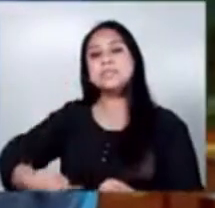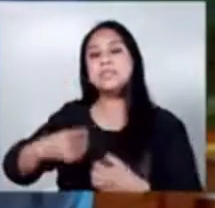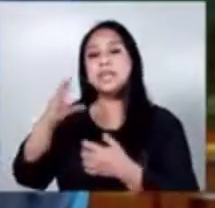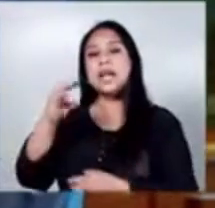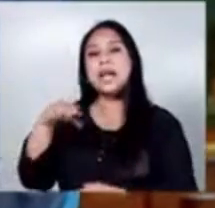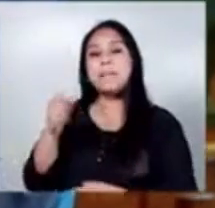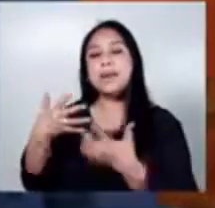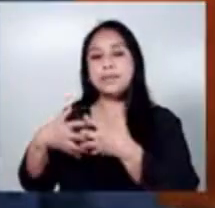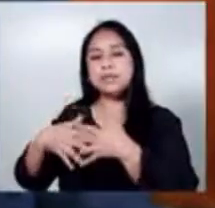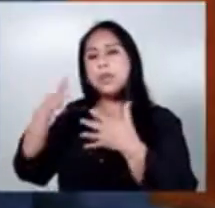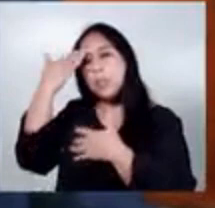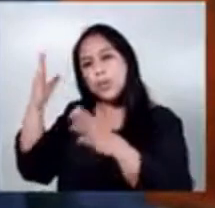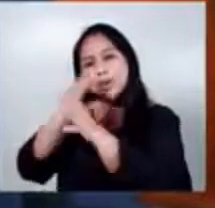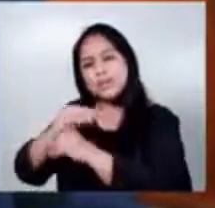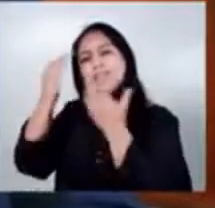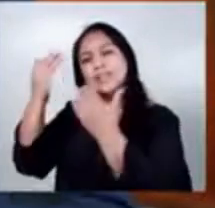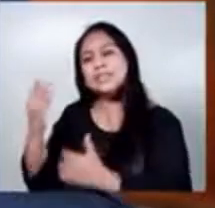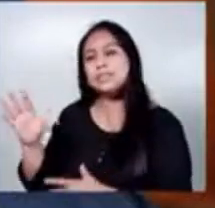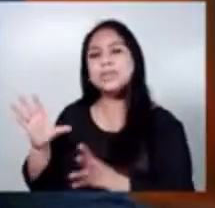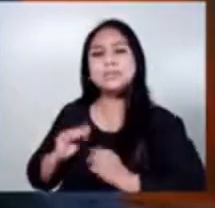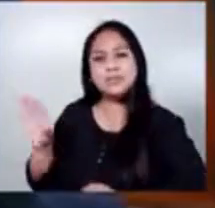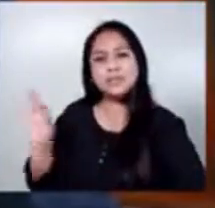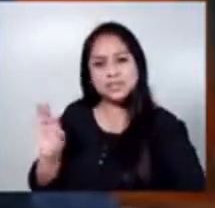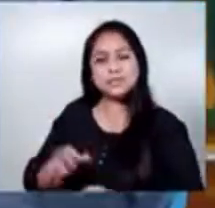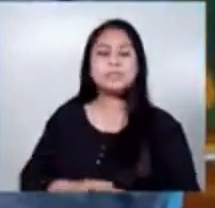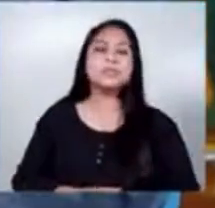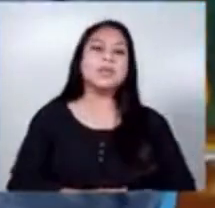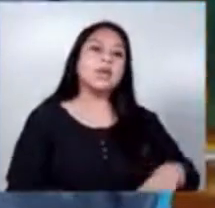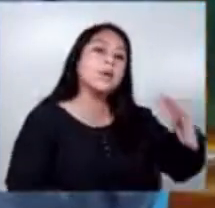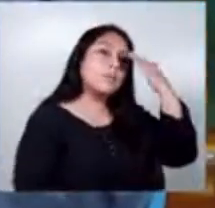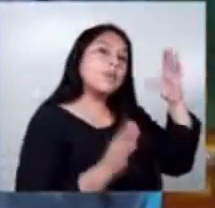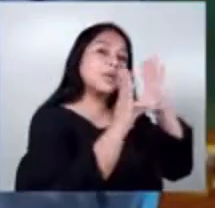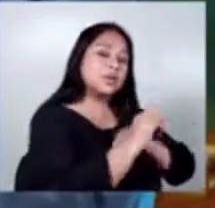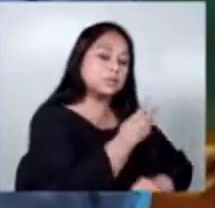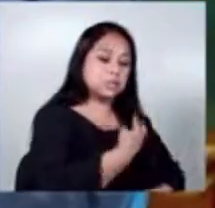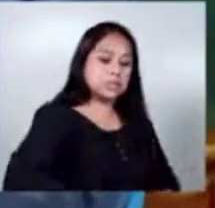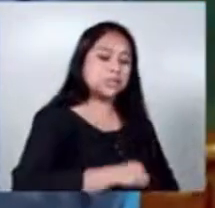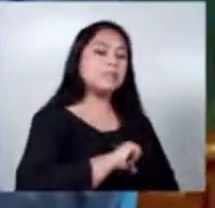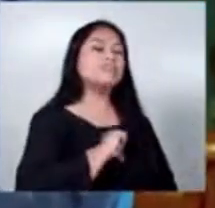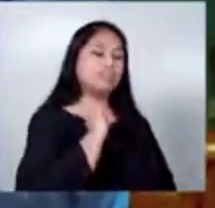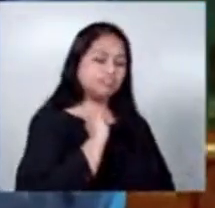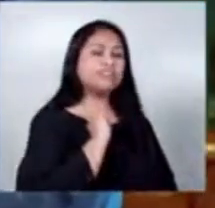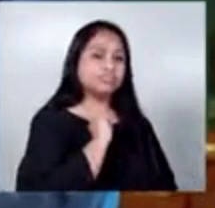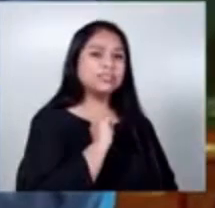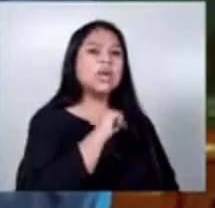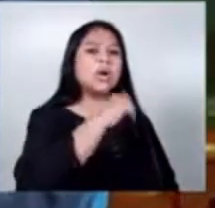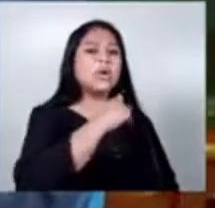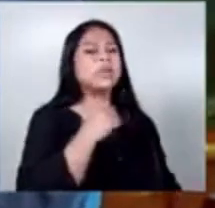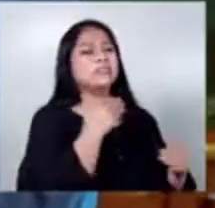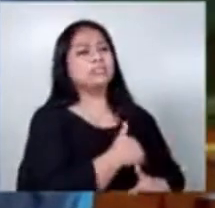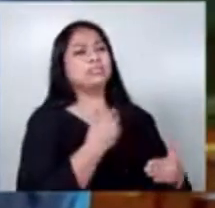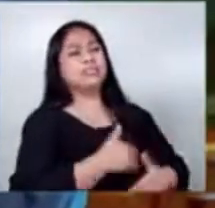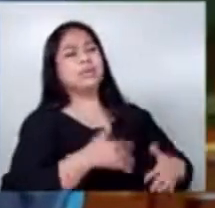noches, es un gusto que esté con nosotros. Gracias por aceptar la invitación. Buenas noches, señor presidente. Es un honor.